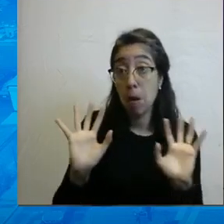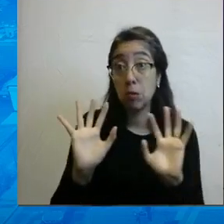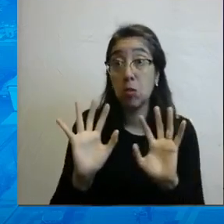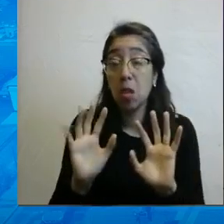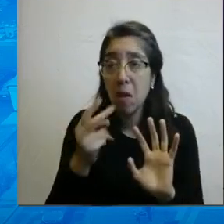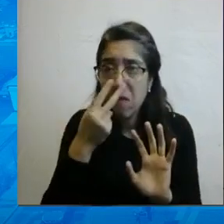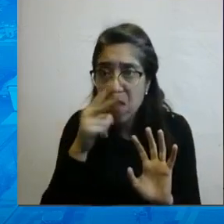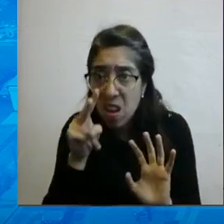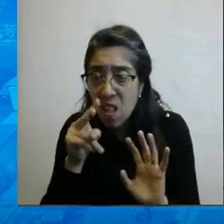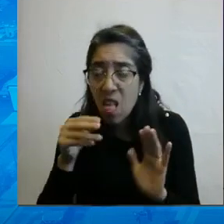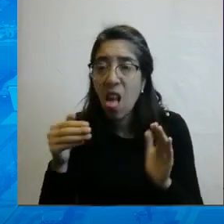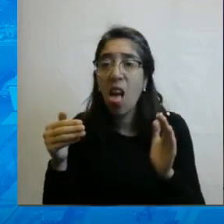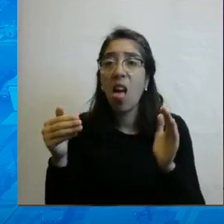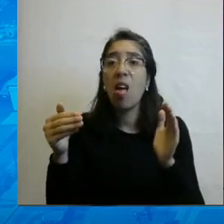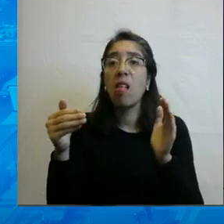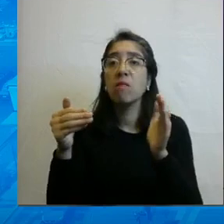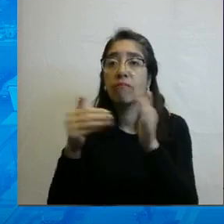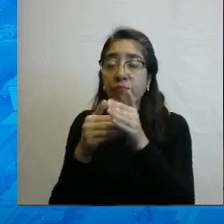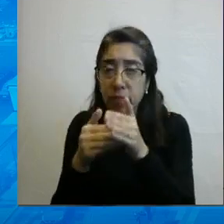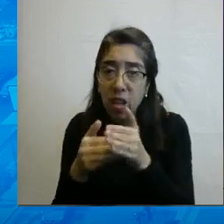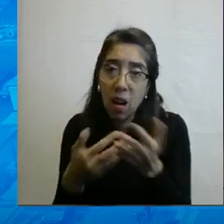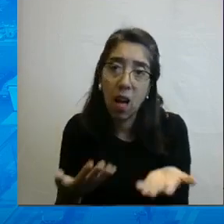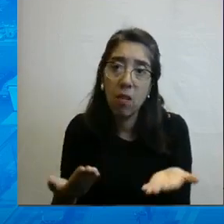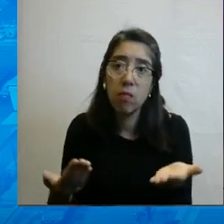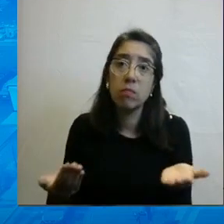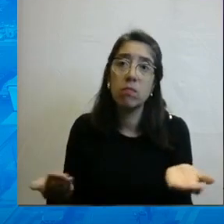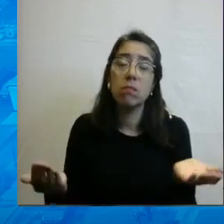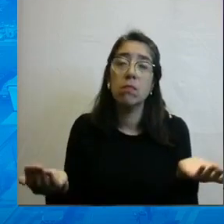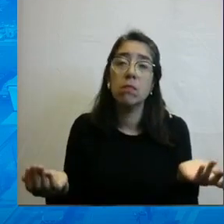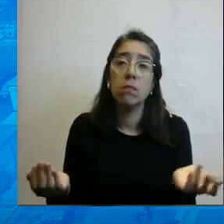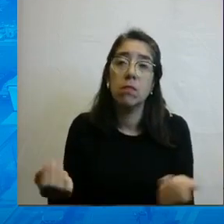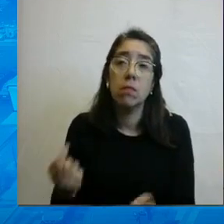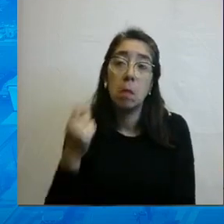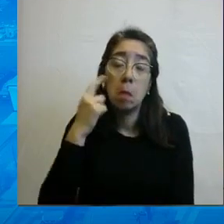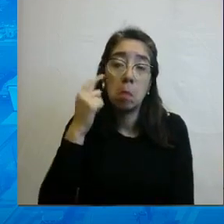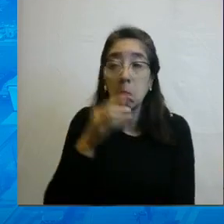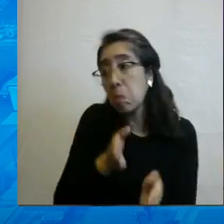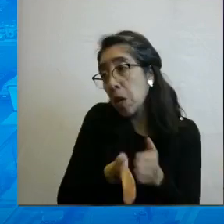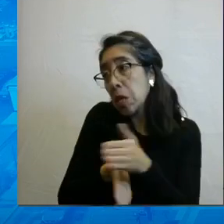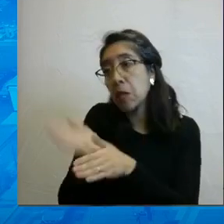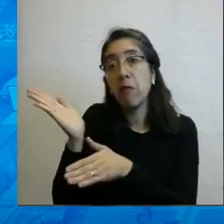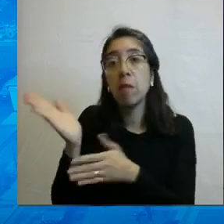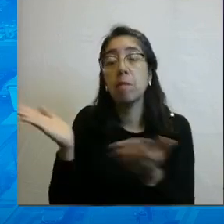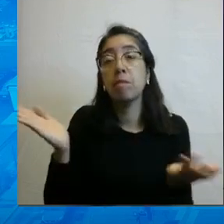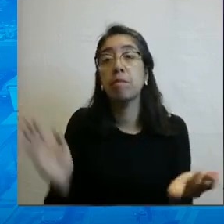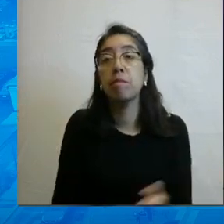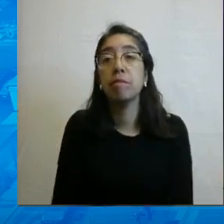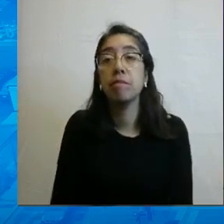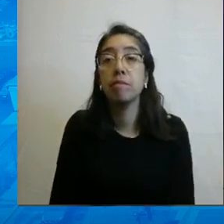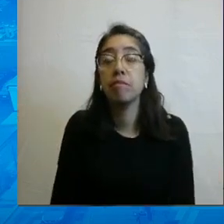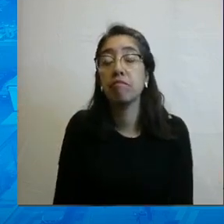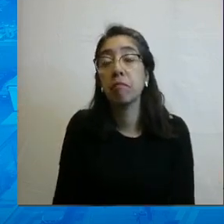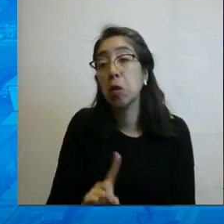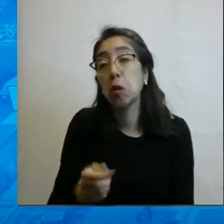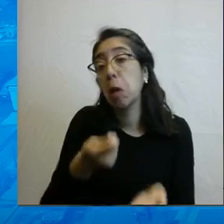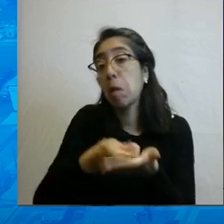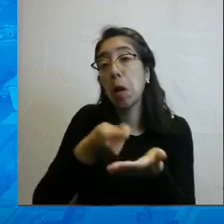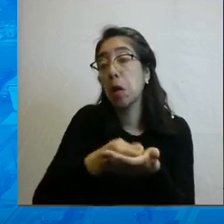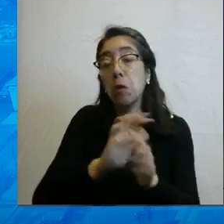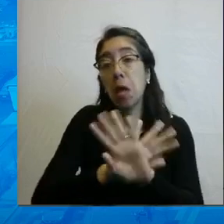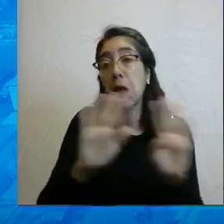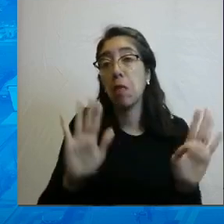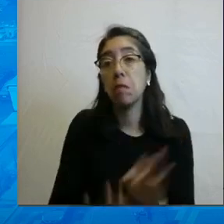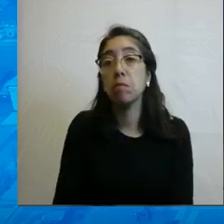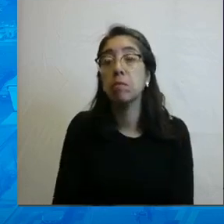tiene que darse todo el turista y llegar al fondo del pueblo y poder llevar una vasija grande, no la compra, simplemente